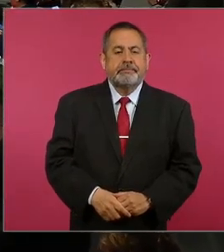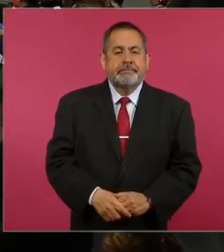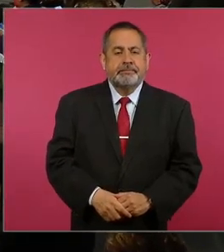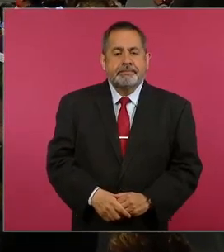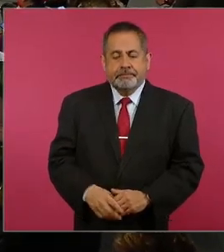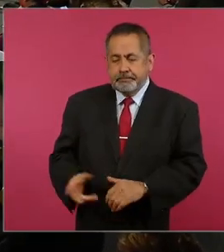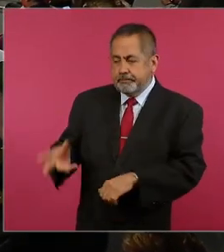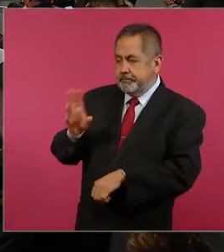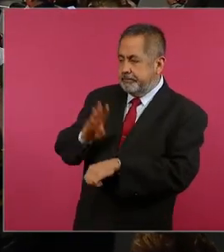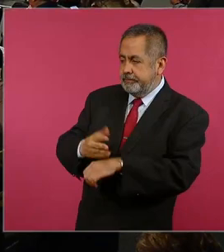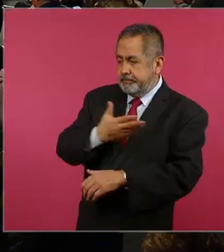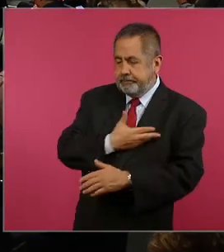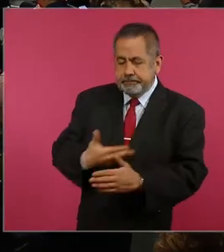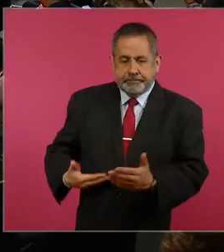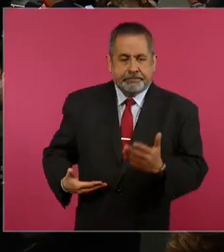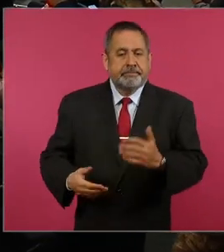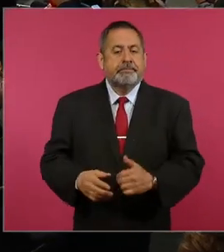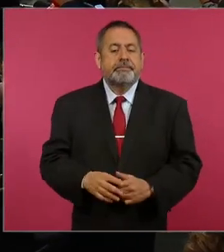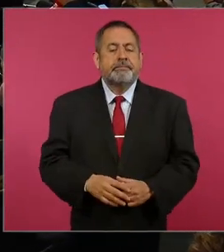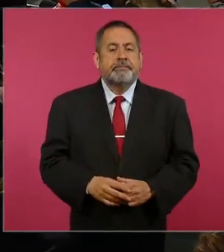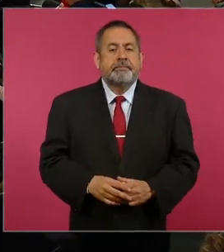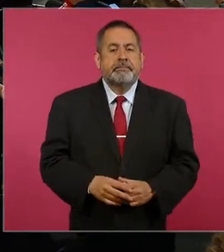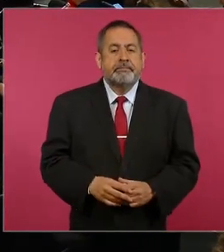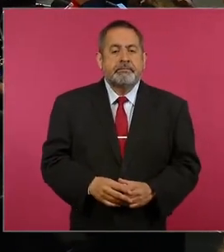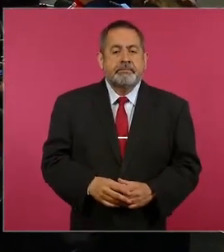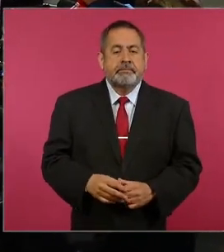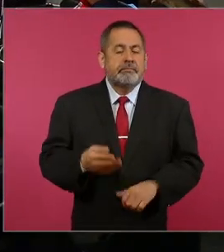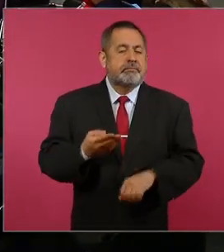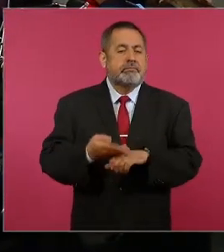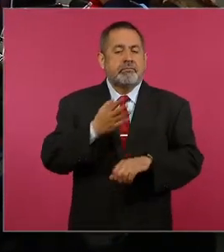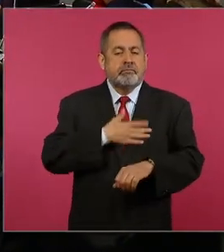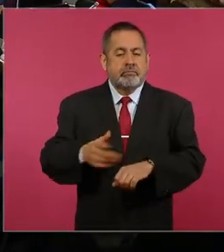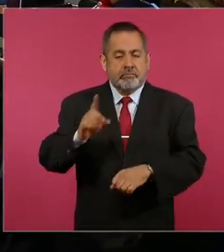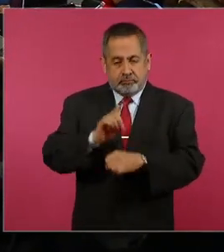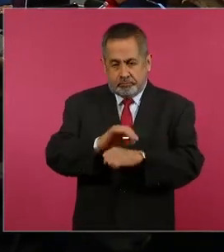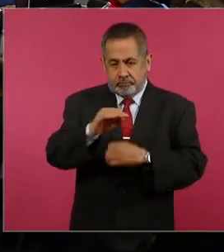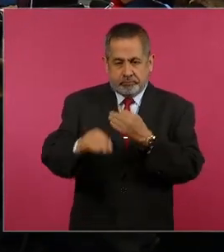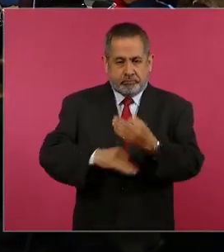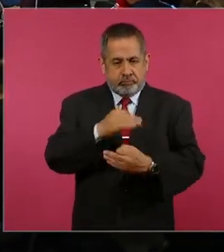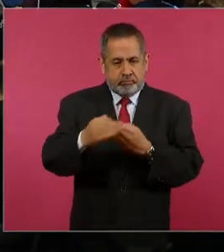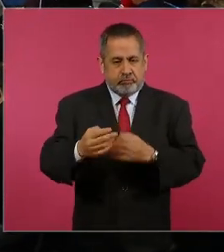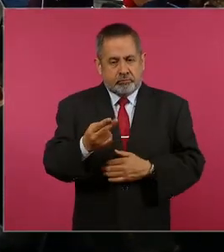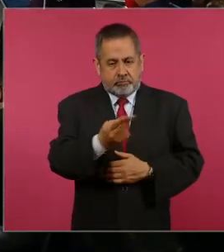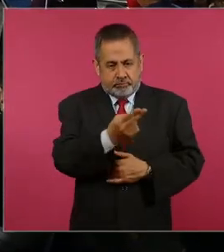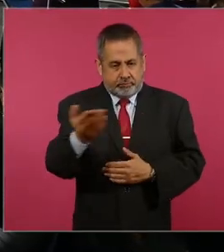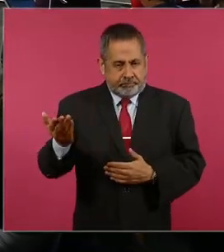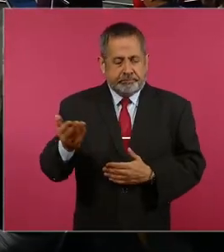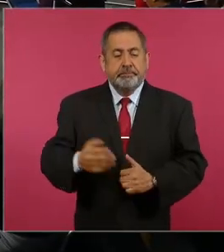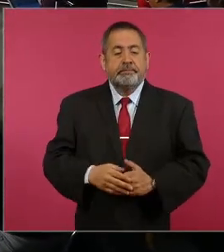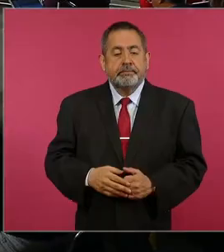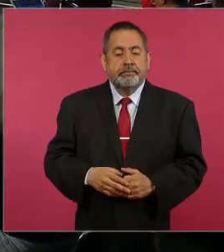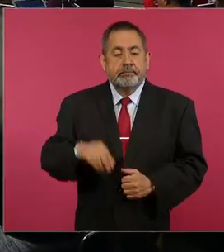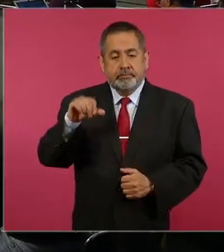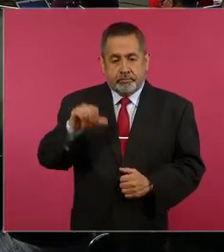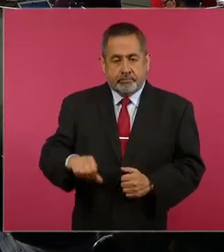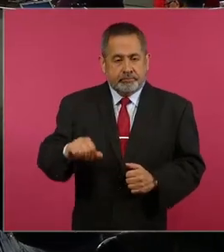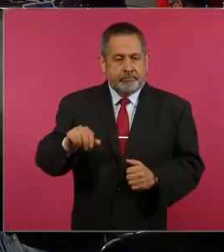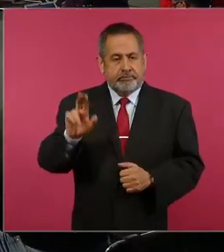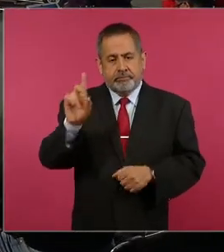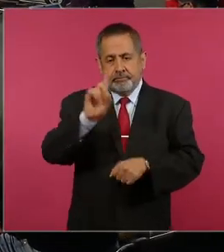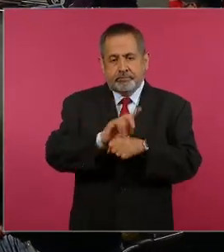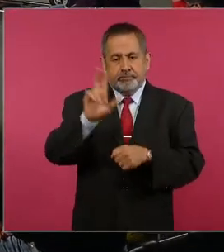Con su permiso, señor presidente, muy buenos días a todas y todos ustedes. Hoy en el Pulso de la